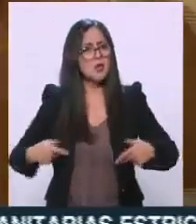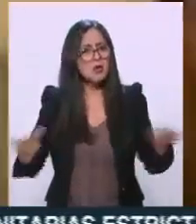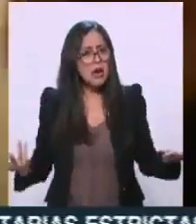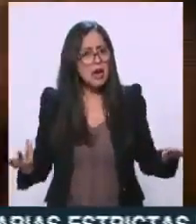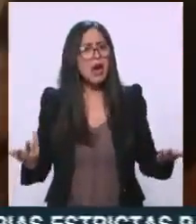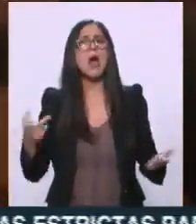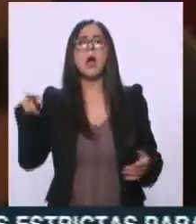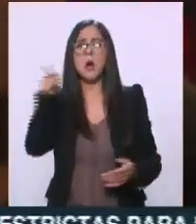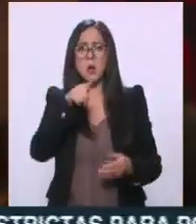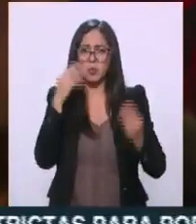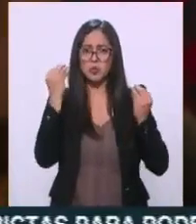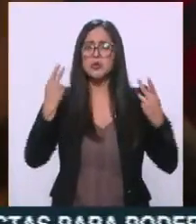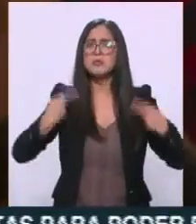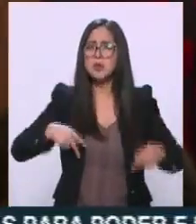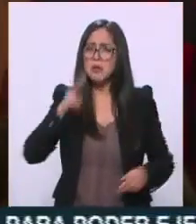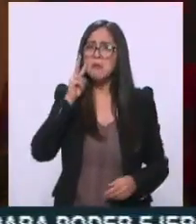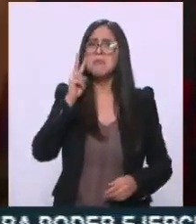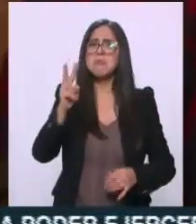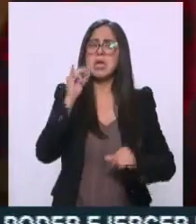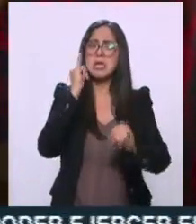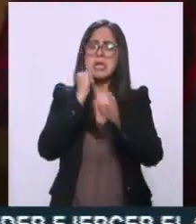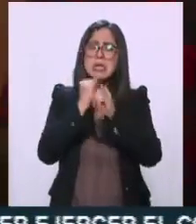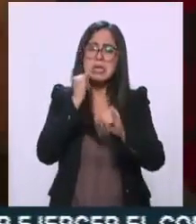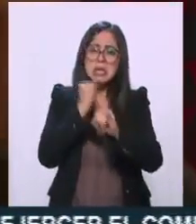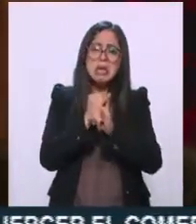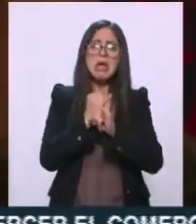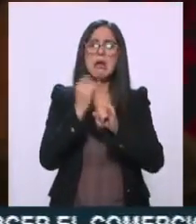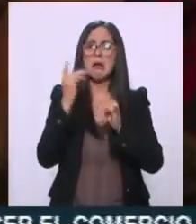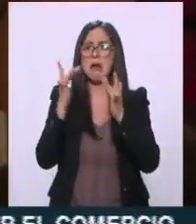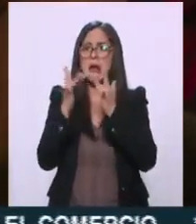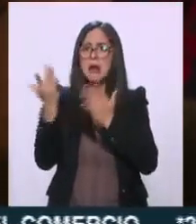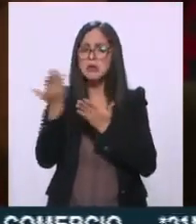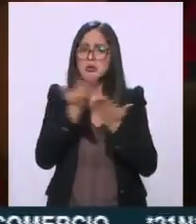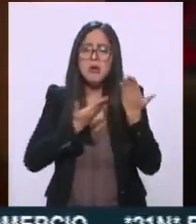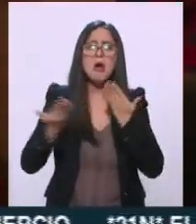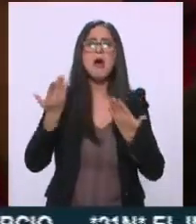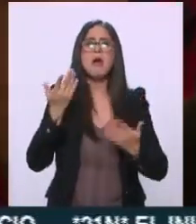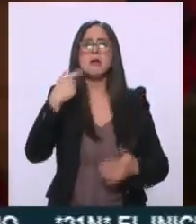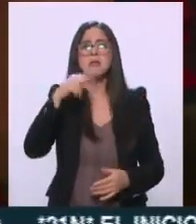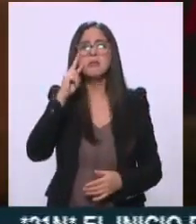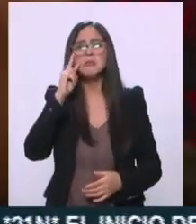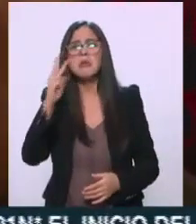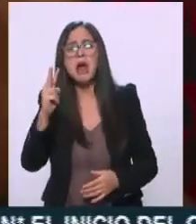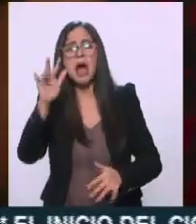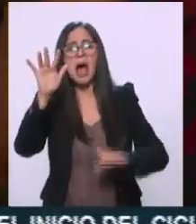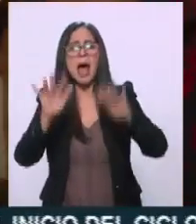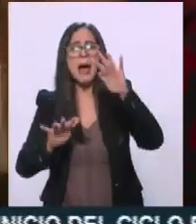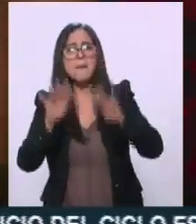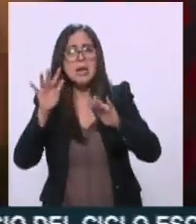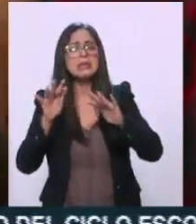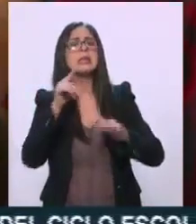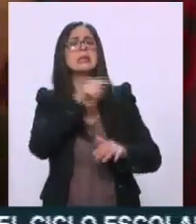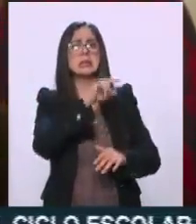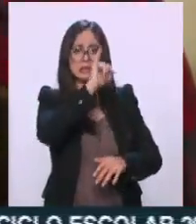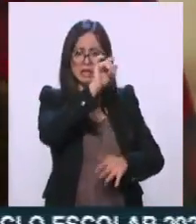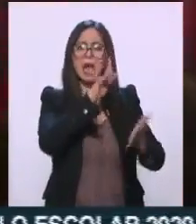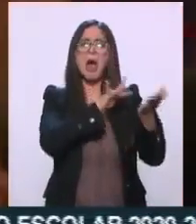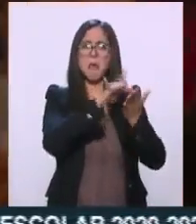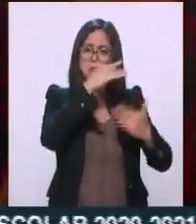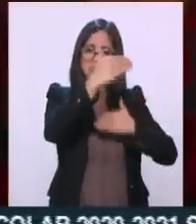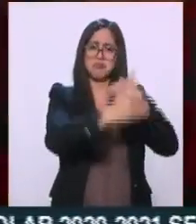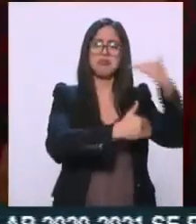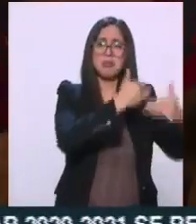las redes sociales, se han dejado contrastar pues estas opiniones entre progresividad de derechos